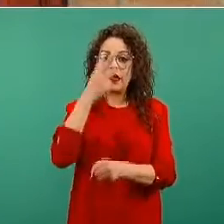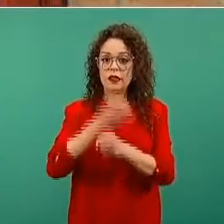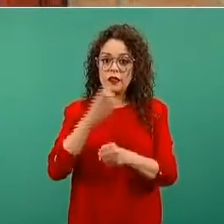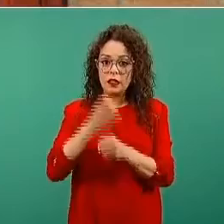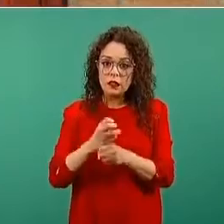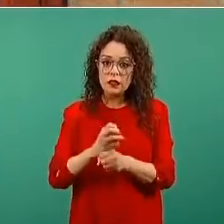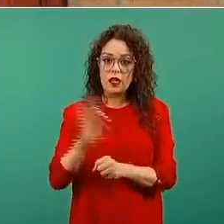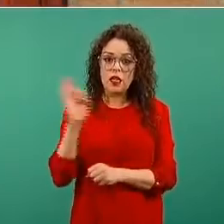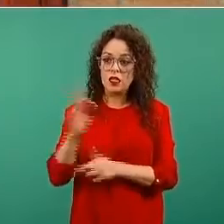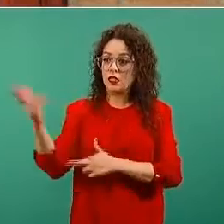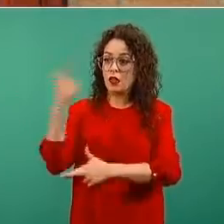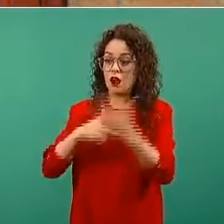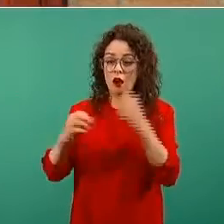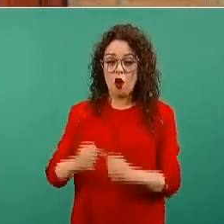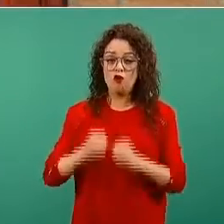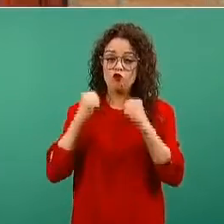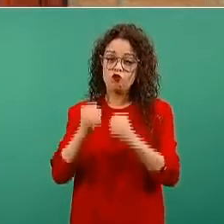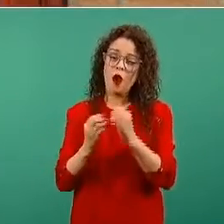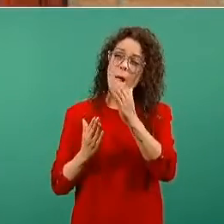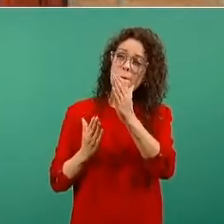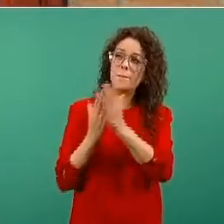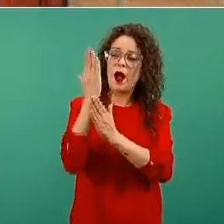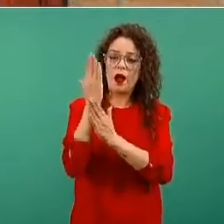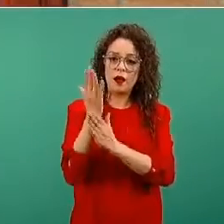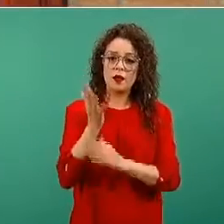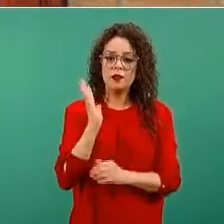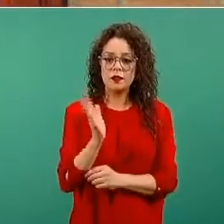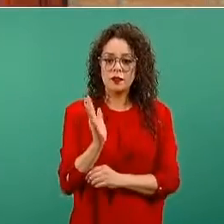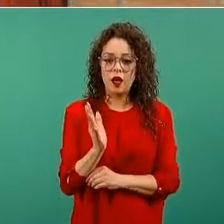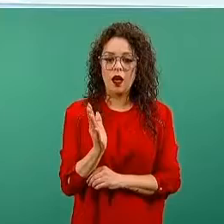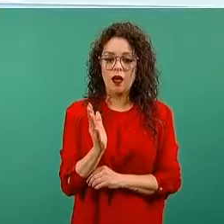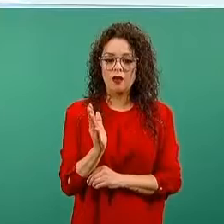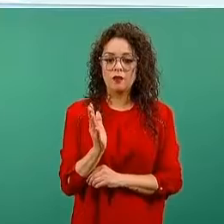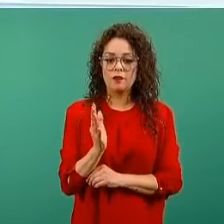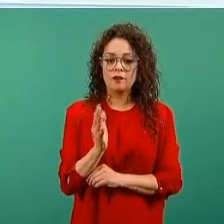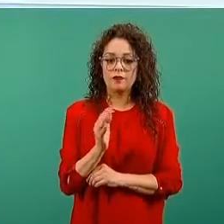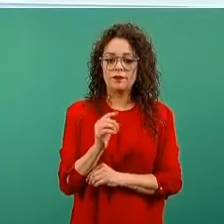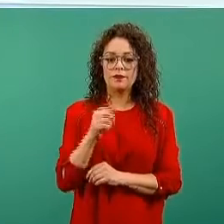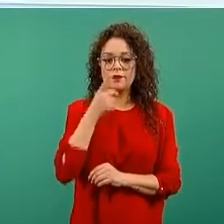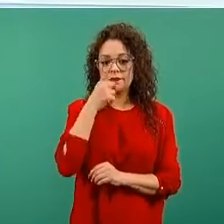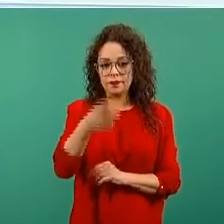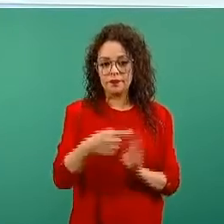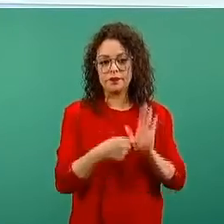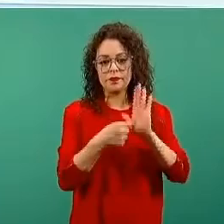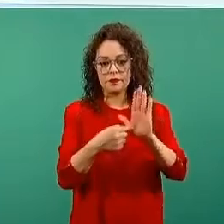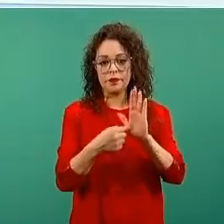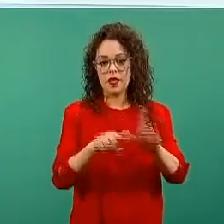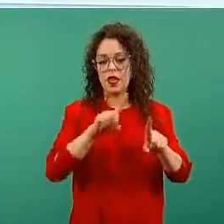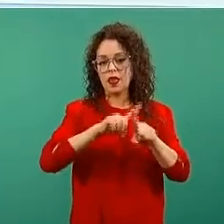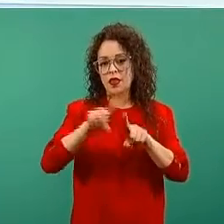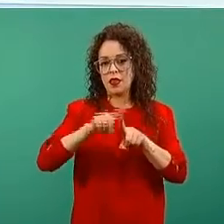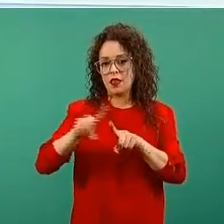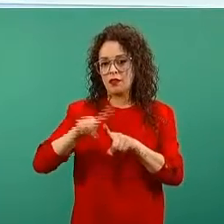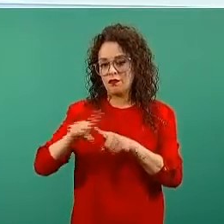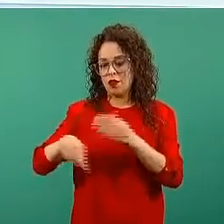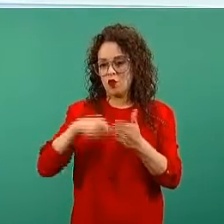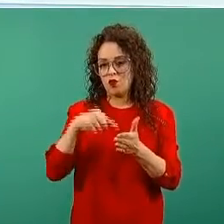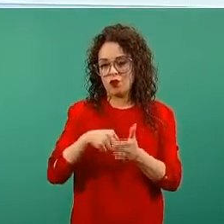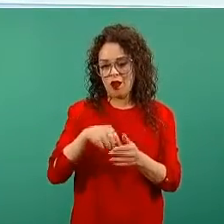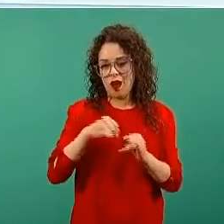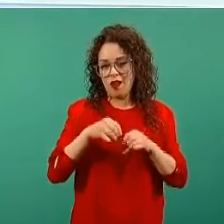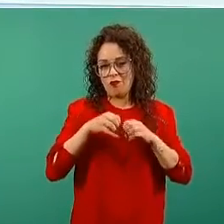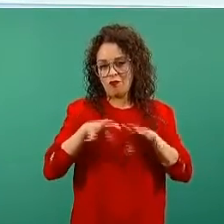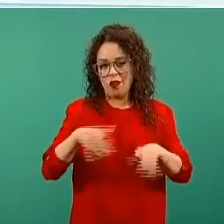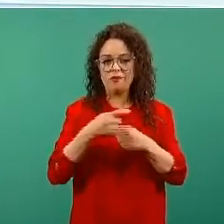tercera ola, como se ha identificado en diferentes medios de comunicación o entre la población. Por lo tanto,